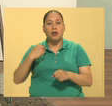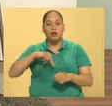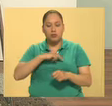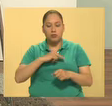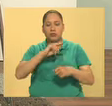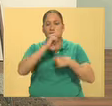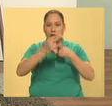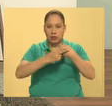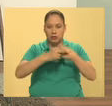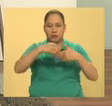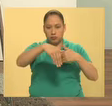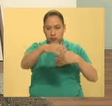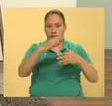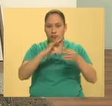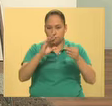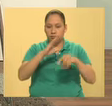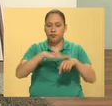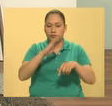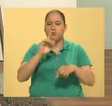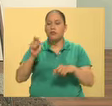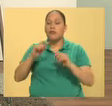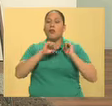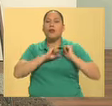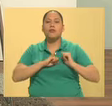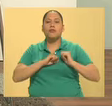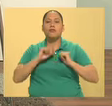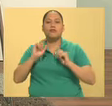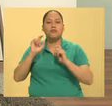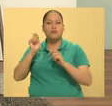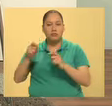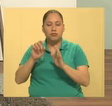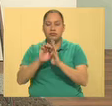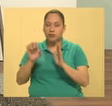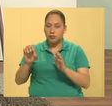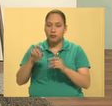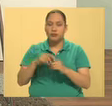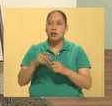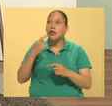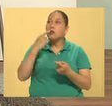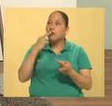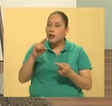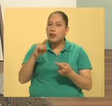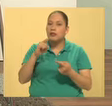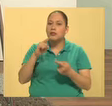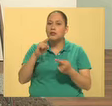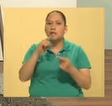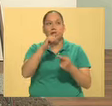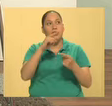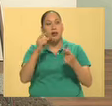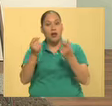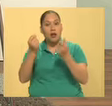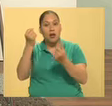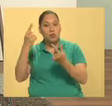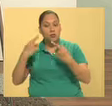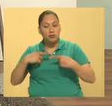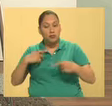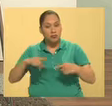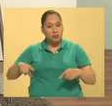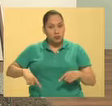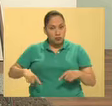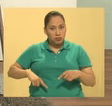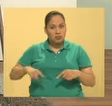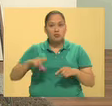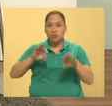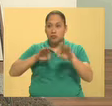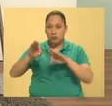más adelante. ¿Cuáles son las atribuciones? Pues recibir quejas de presuntas violaciones a